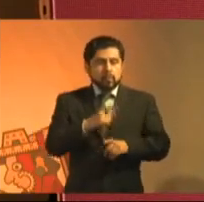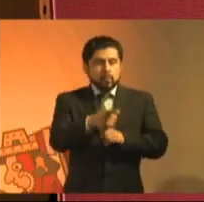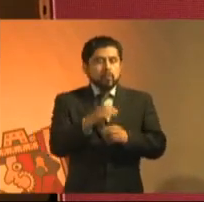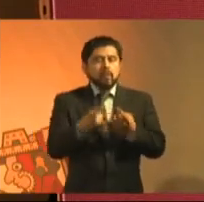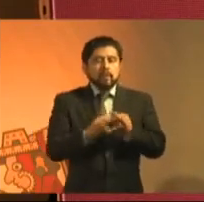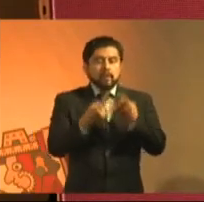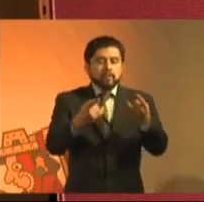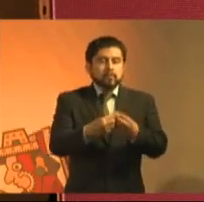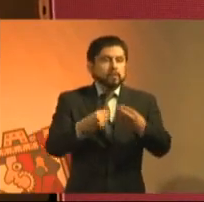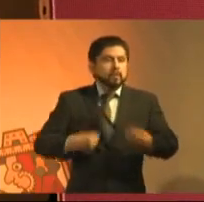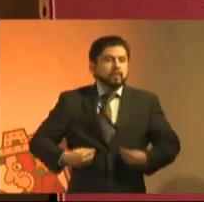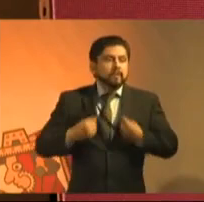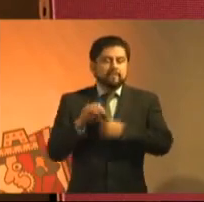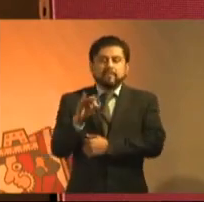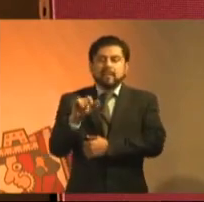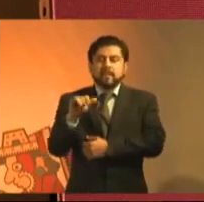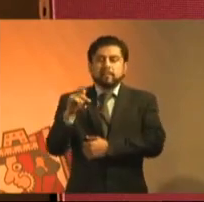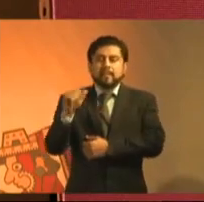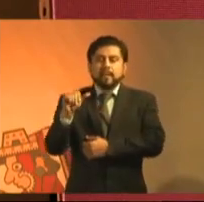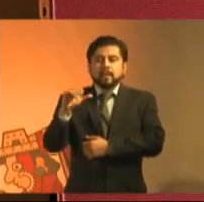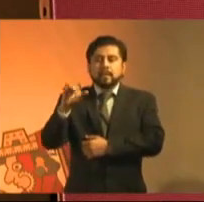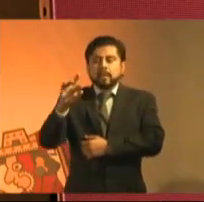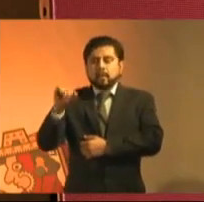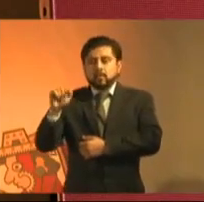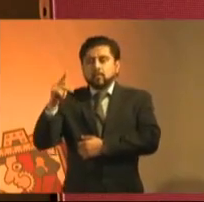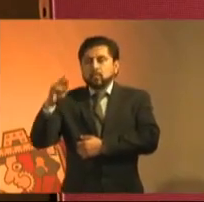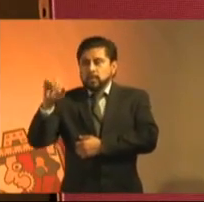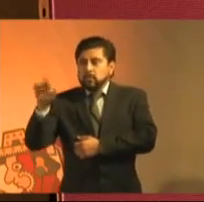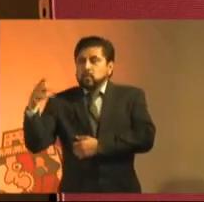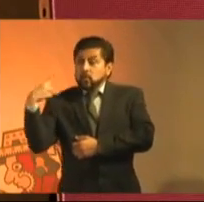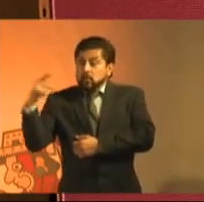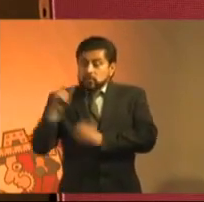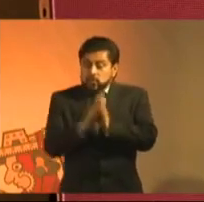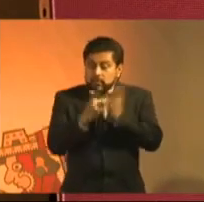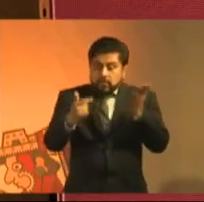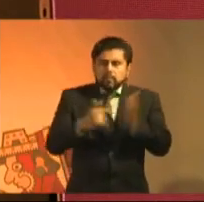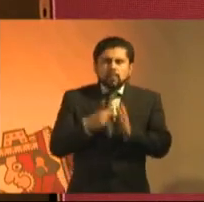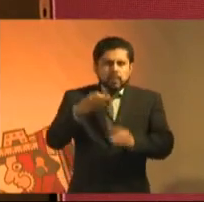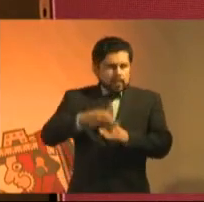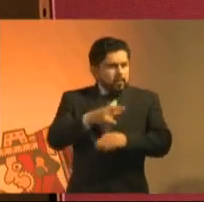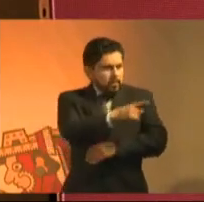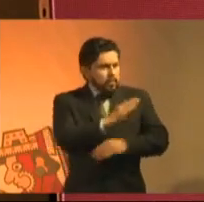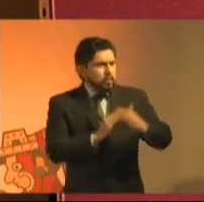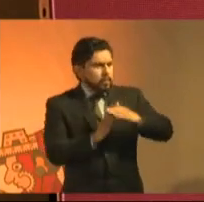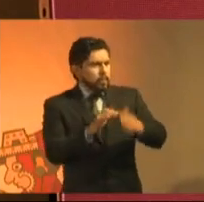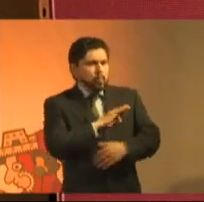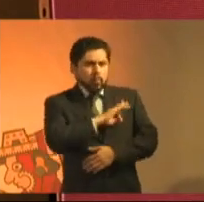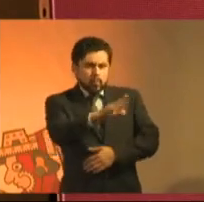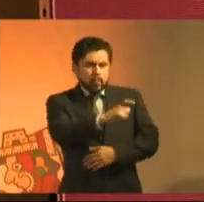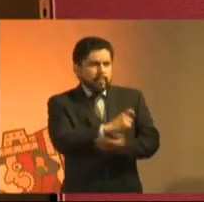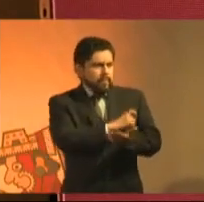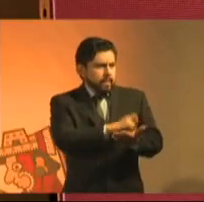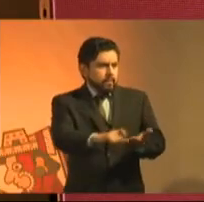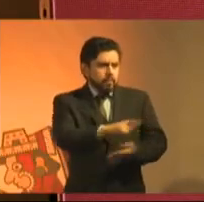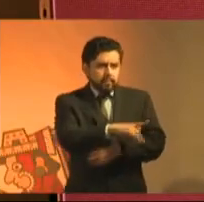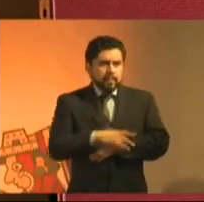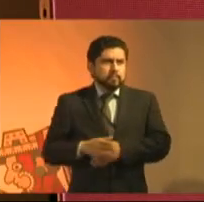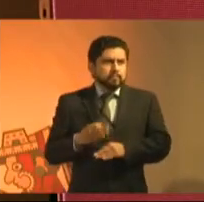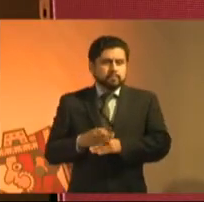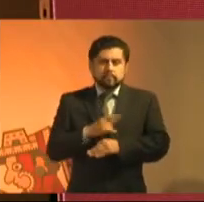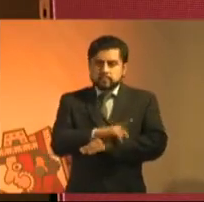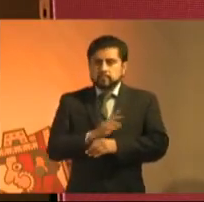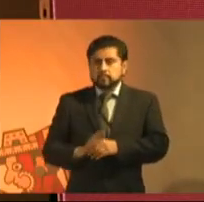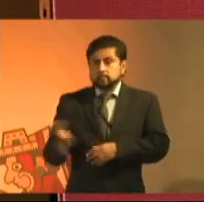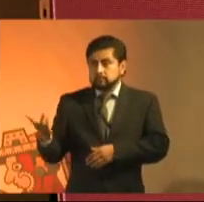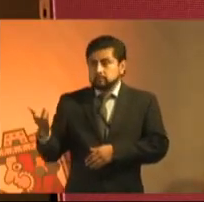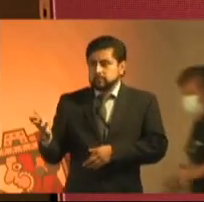tenemos aquí armando para platicarnos de ese proyecto fabuloso que van a poder comprar en esa mesa al final de la charla así que recibamos con